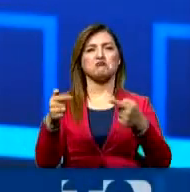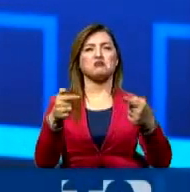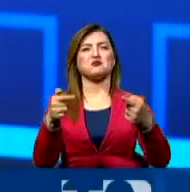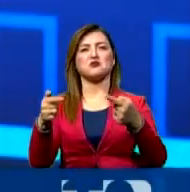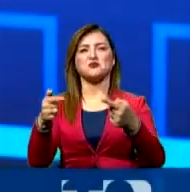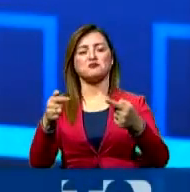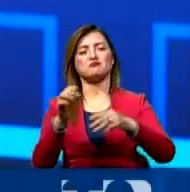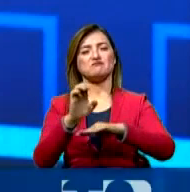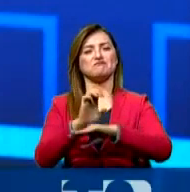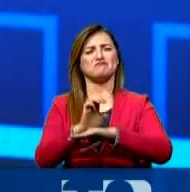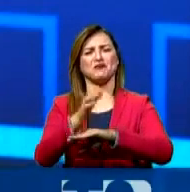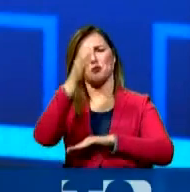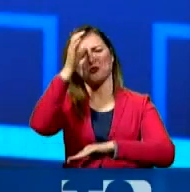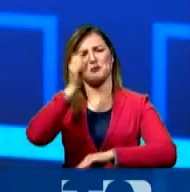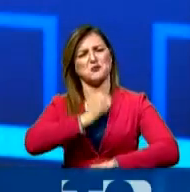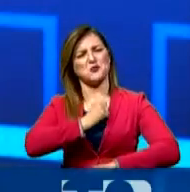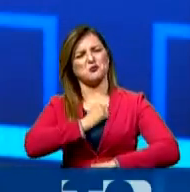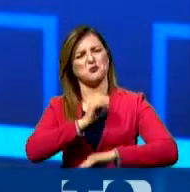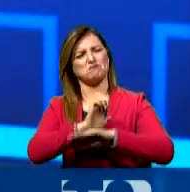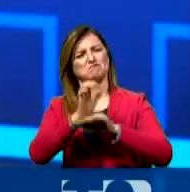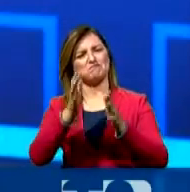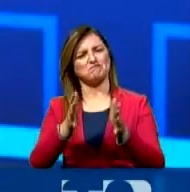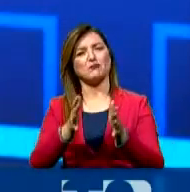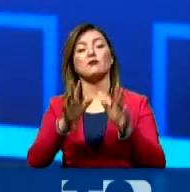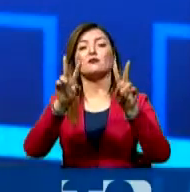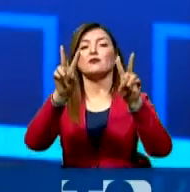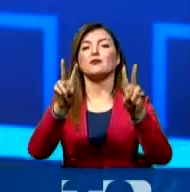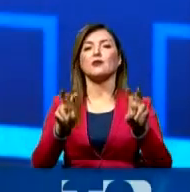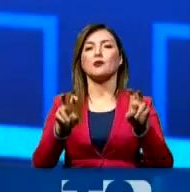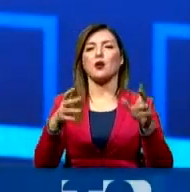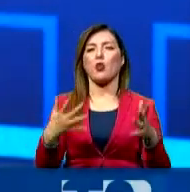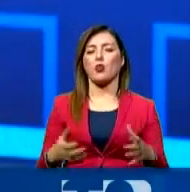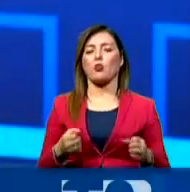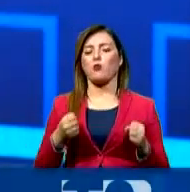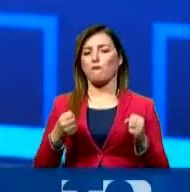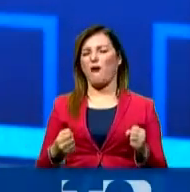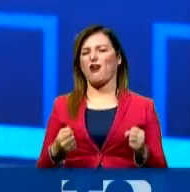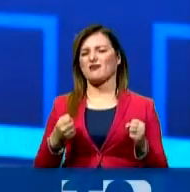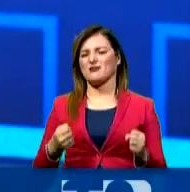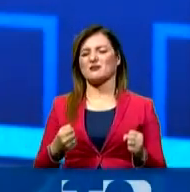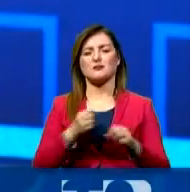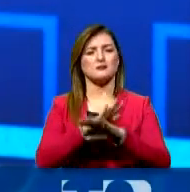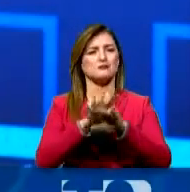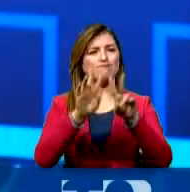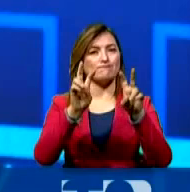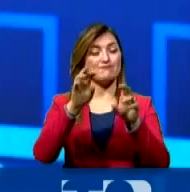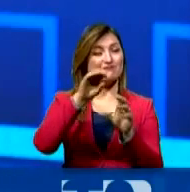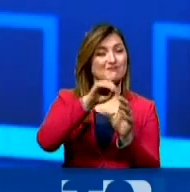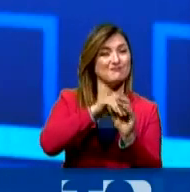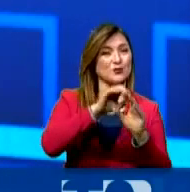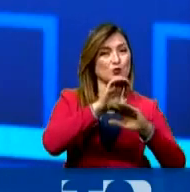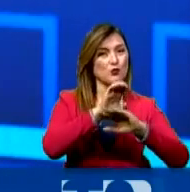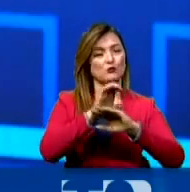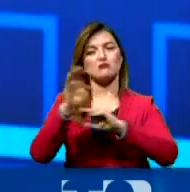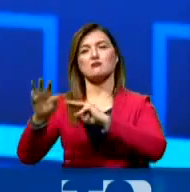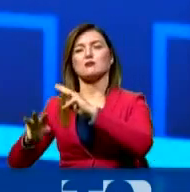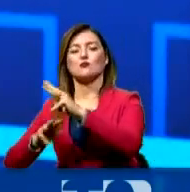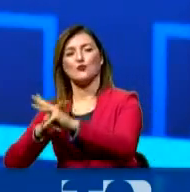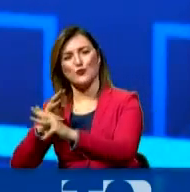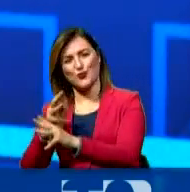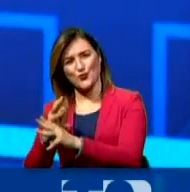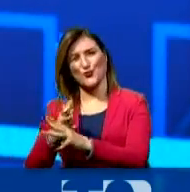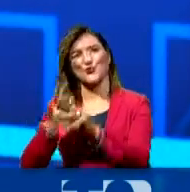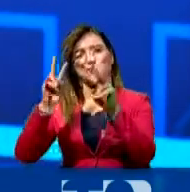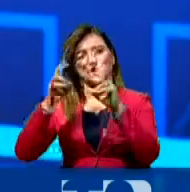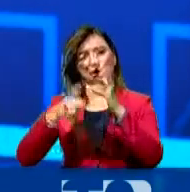sino porque además este es un tema sumamente polémico, y no solo aquí en el país, sino en el mundo entero. De tal